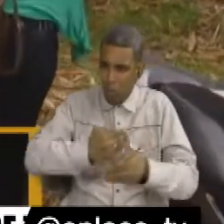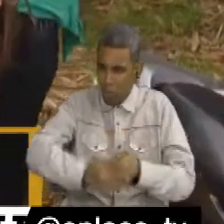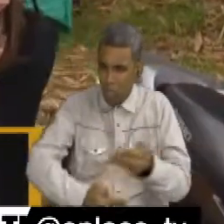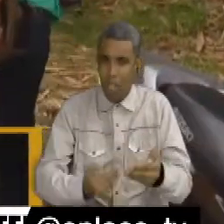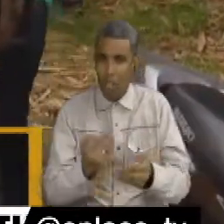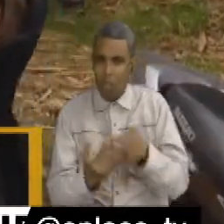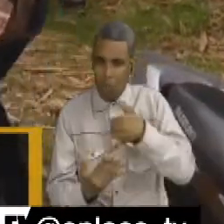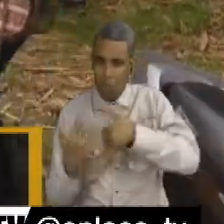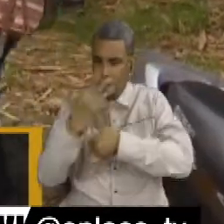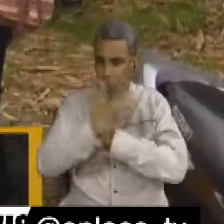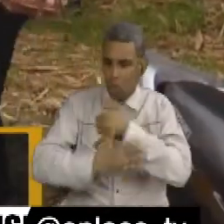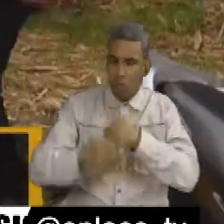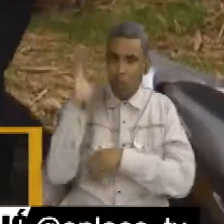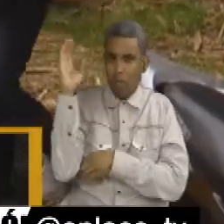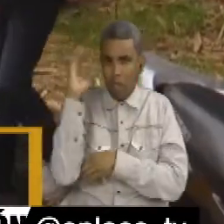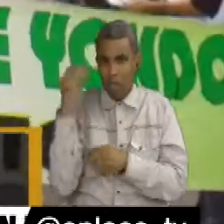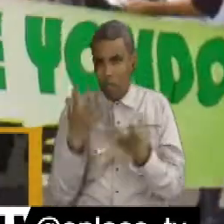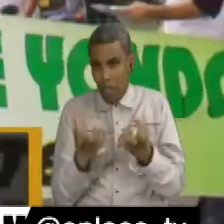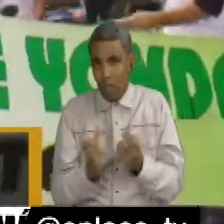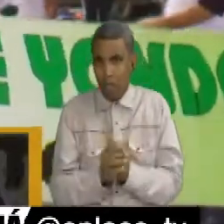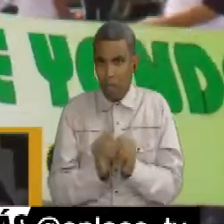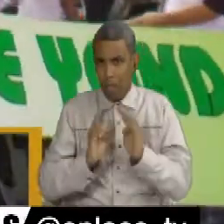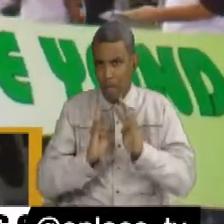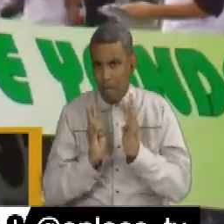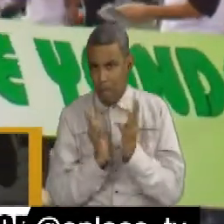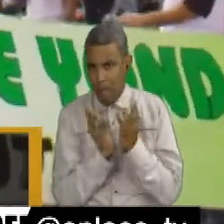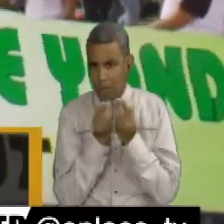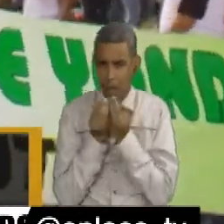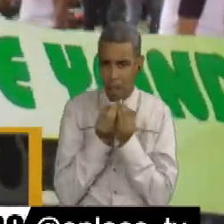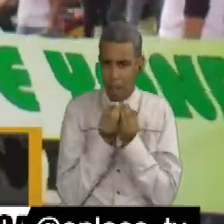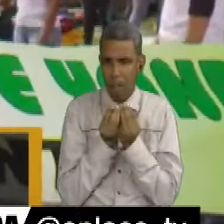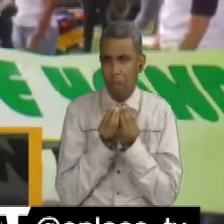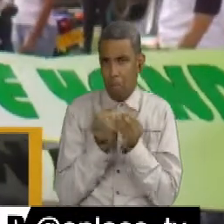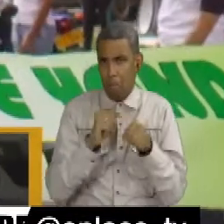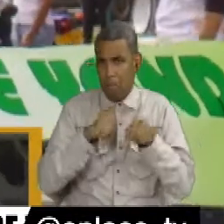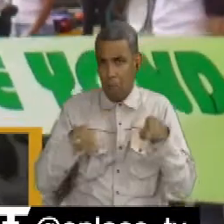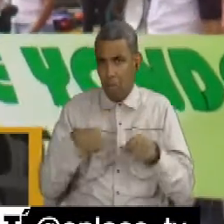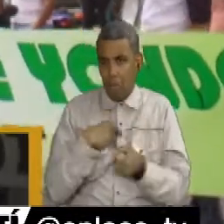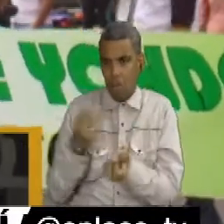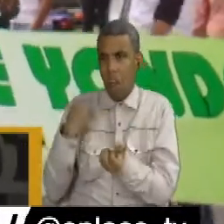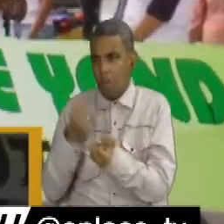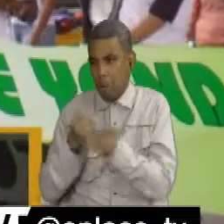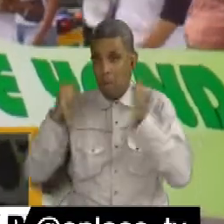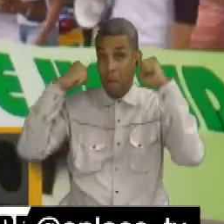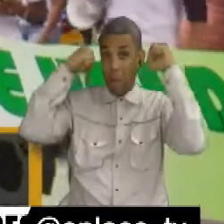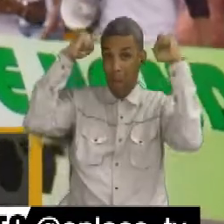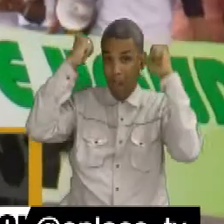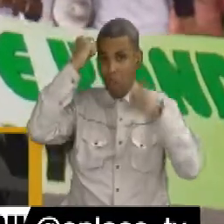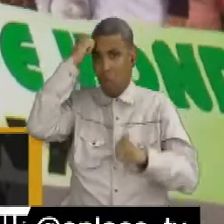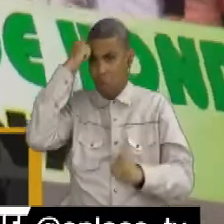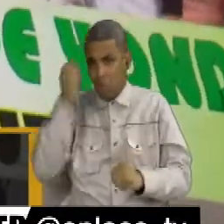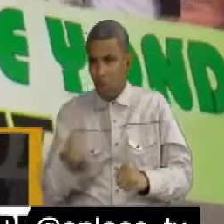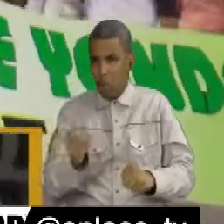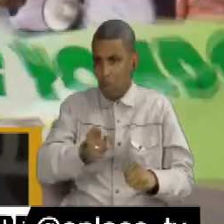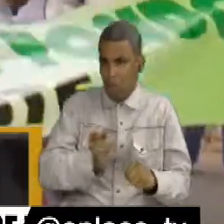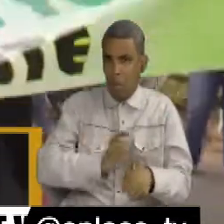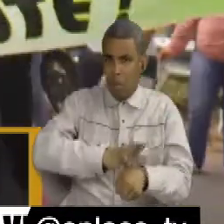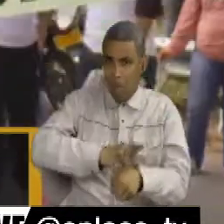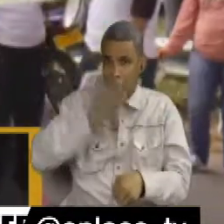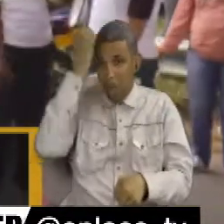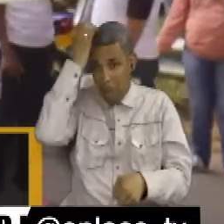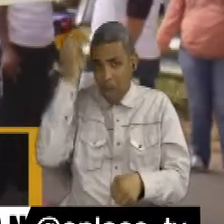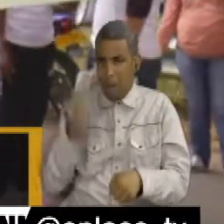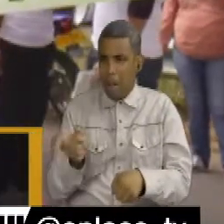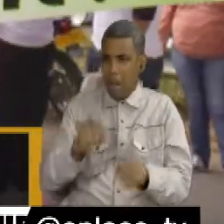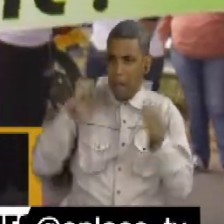país. Algunos concejales estamos apoyando este paro o esta lucha de los docentes de nuestro municipio y también